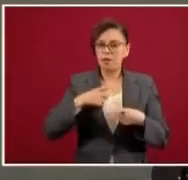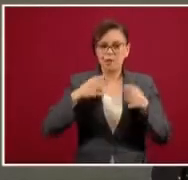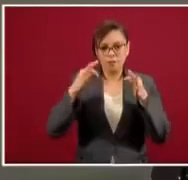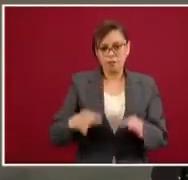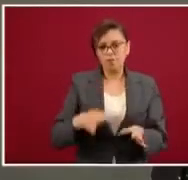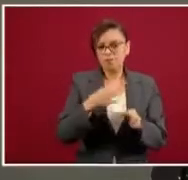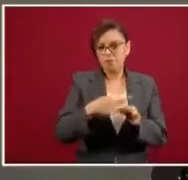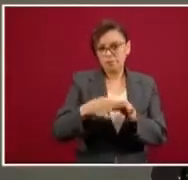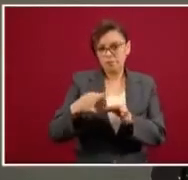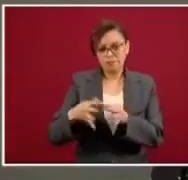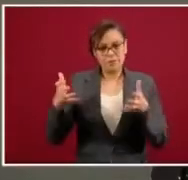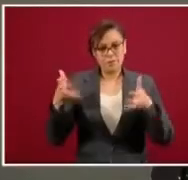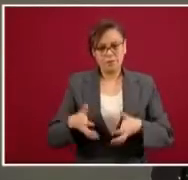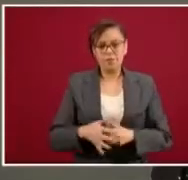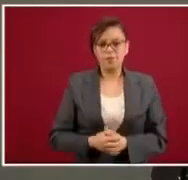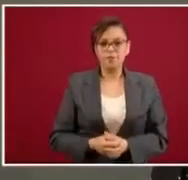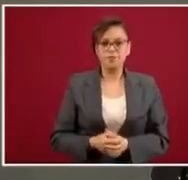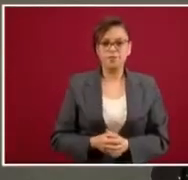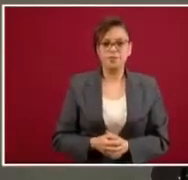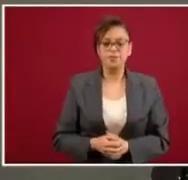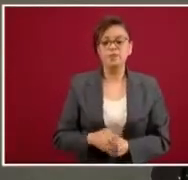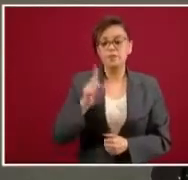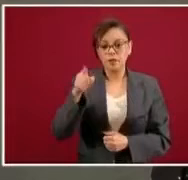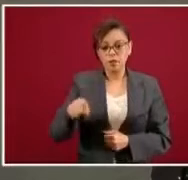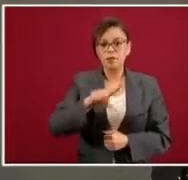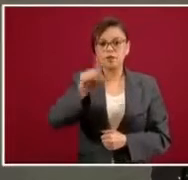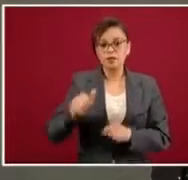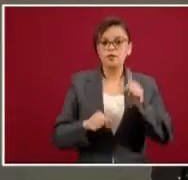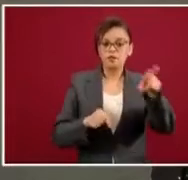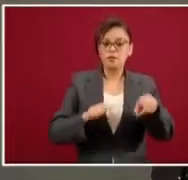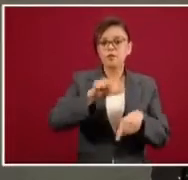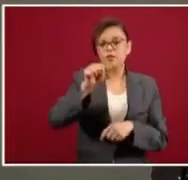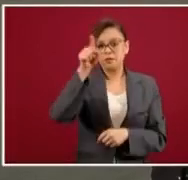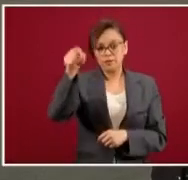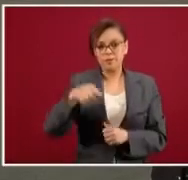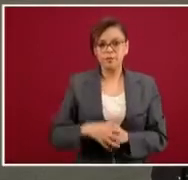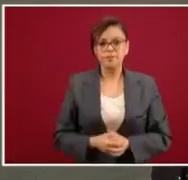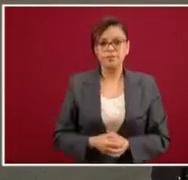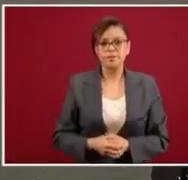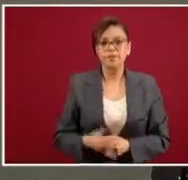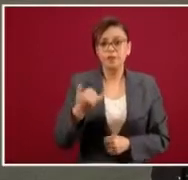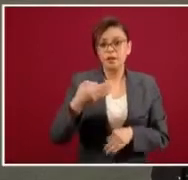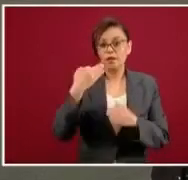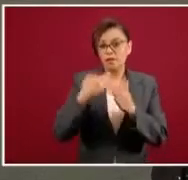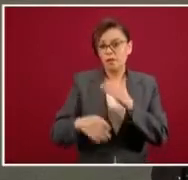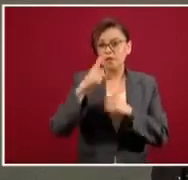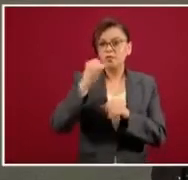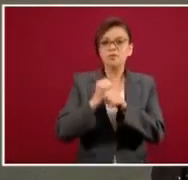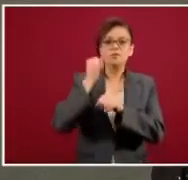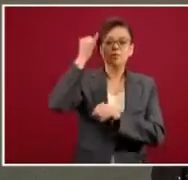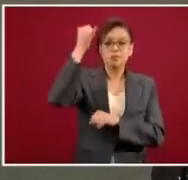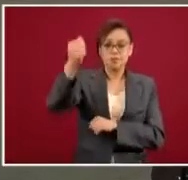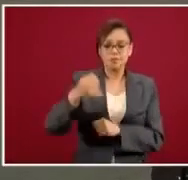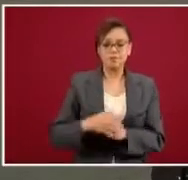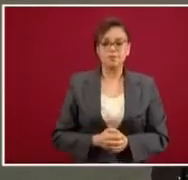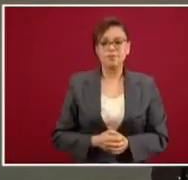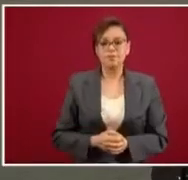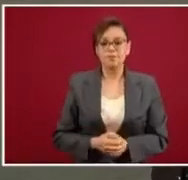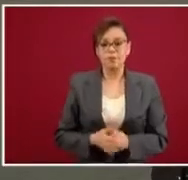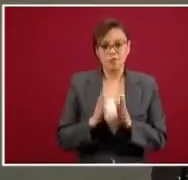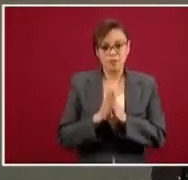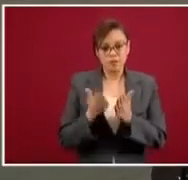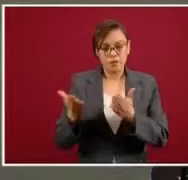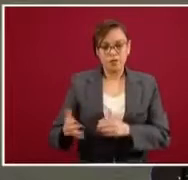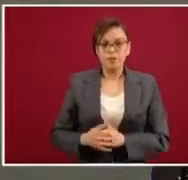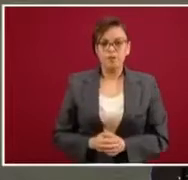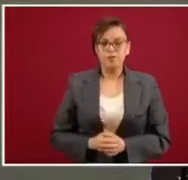Usted, la compañera y luego usted, y luego usted. Y acá me está faltando, ¿verdad? Perdón, allá atrás. Perfecto. Entonces, a ver, por favor. Hola,